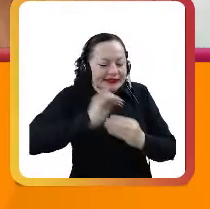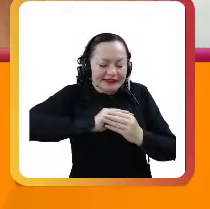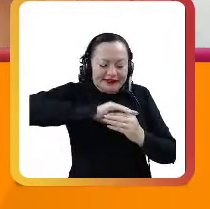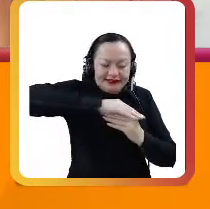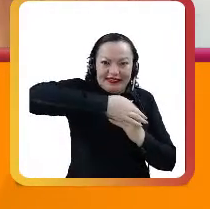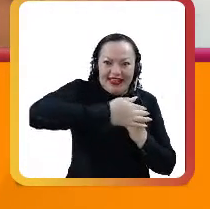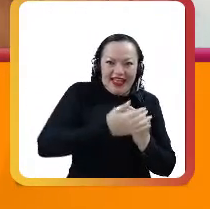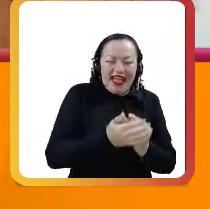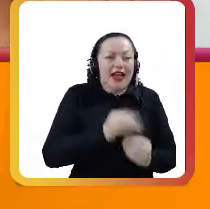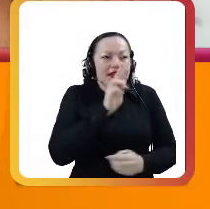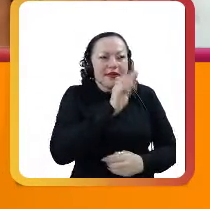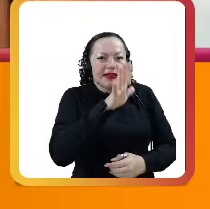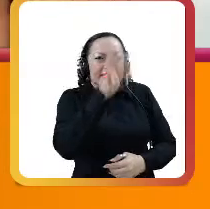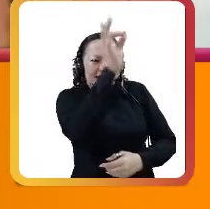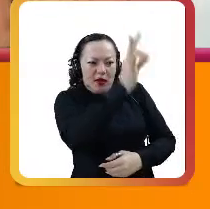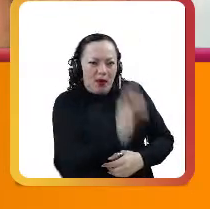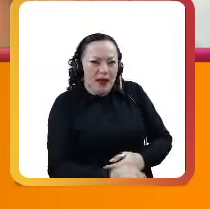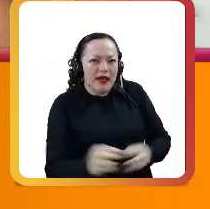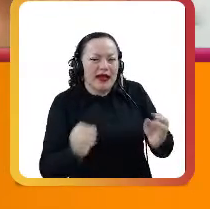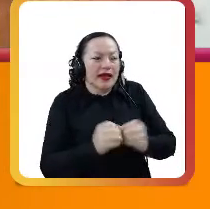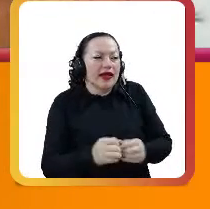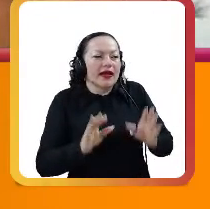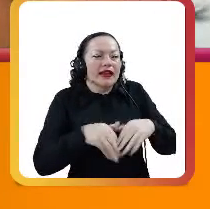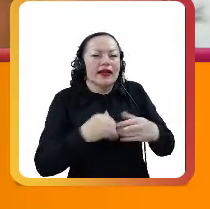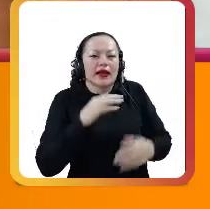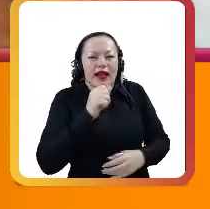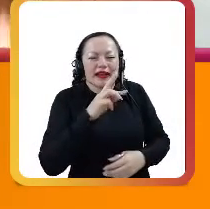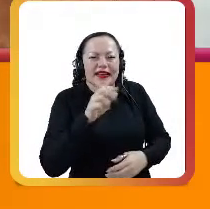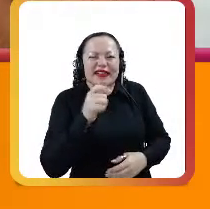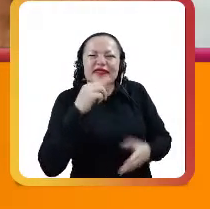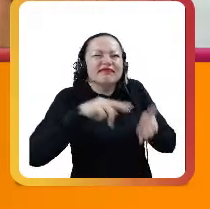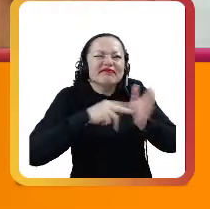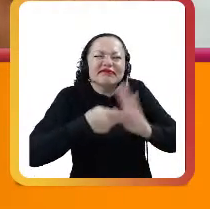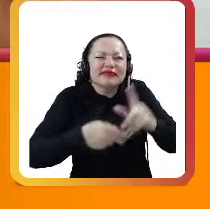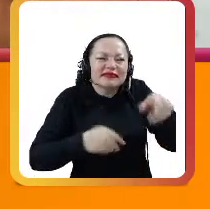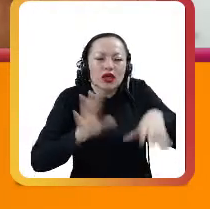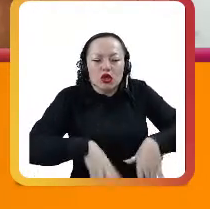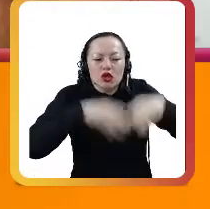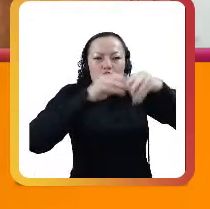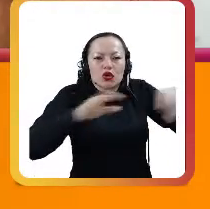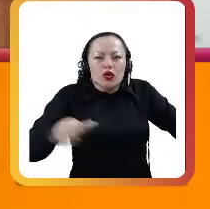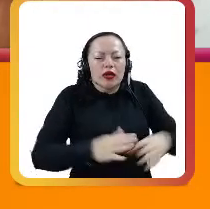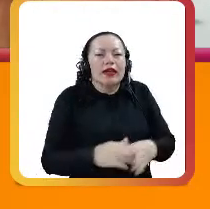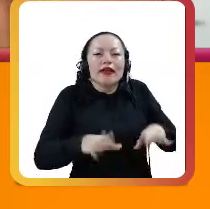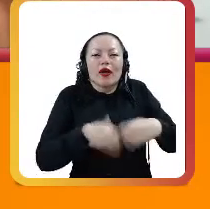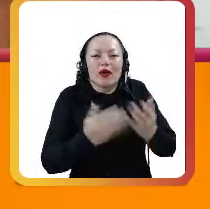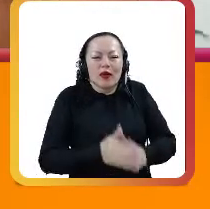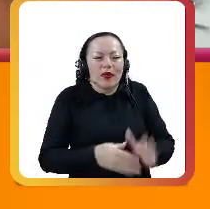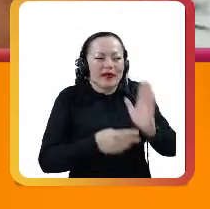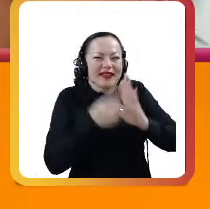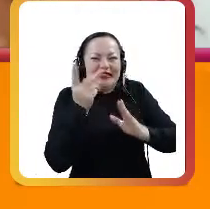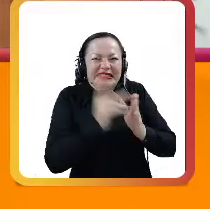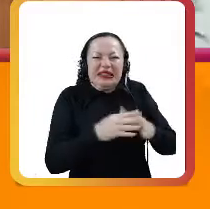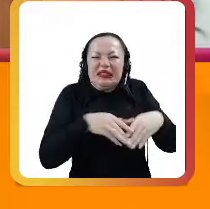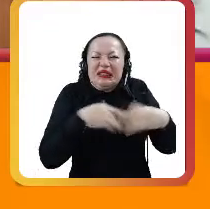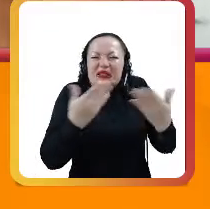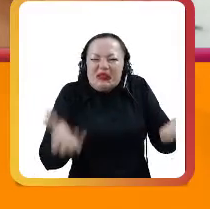un 25% más de falcarinol, que es una sustancia que nos ayuda a evitar el desarrollo de tumores